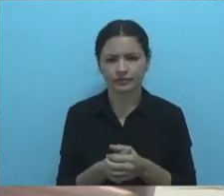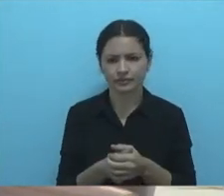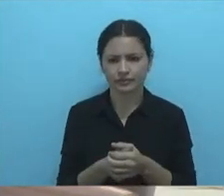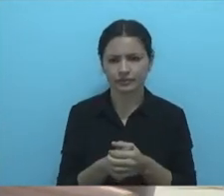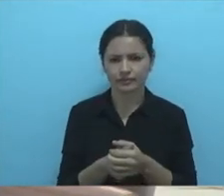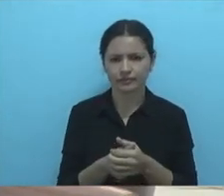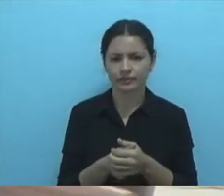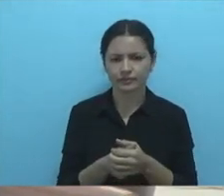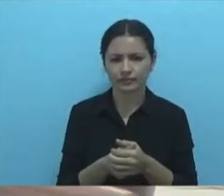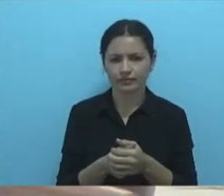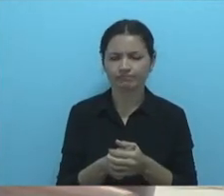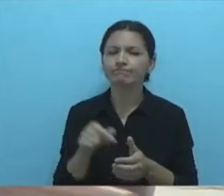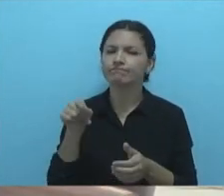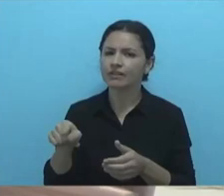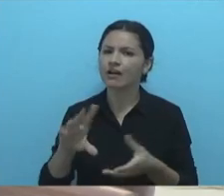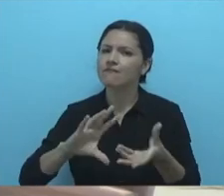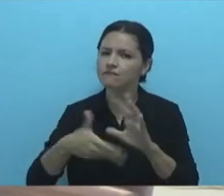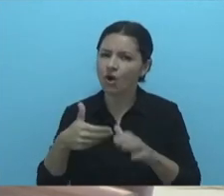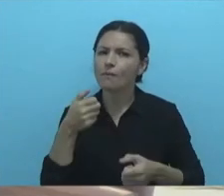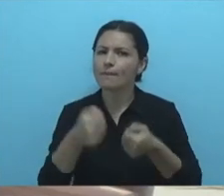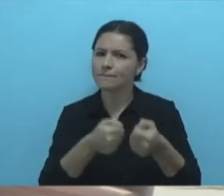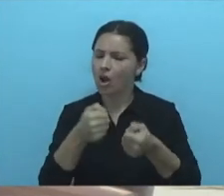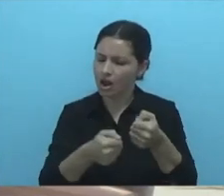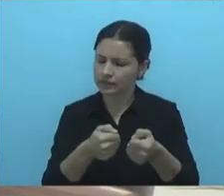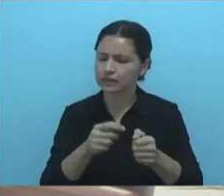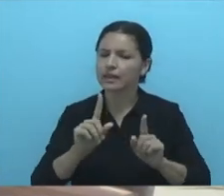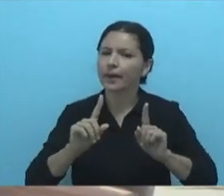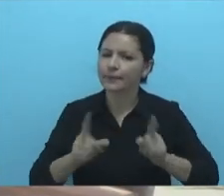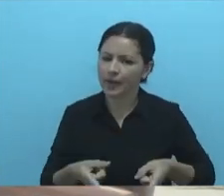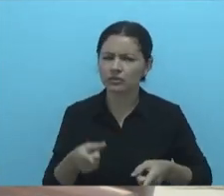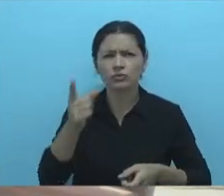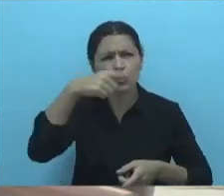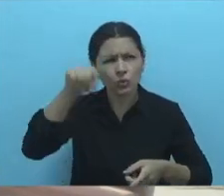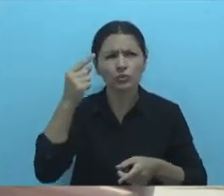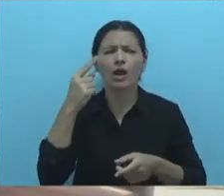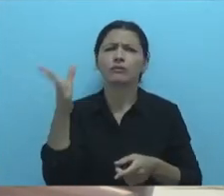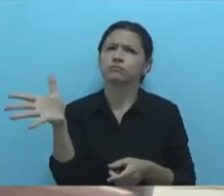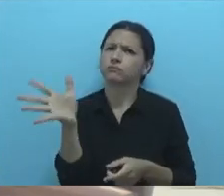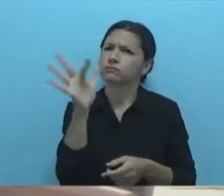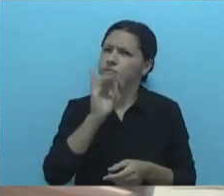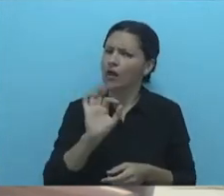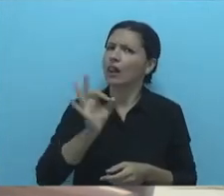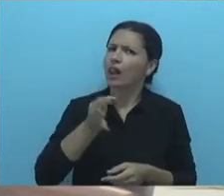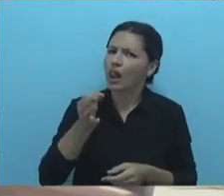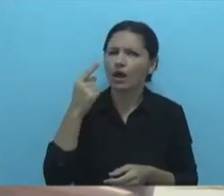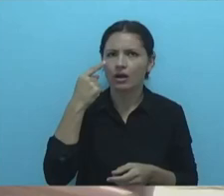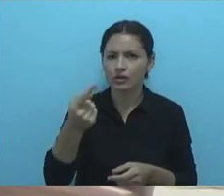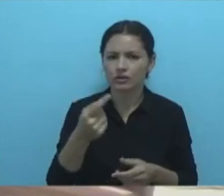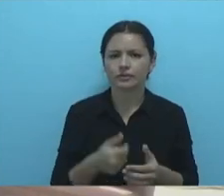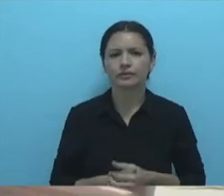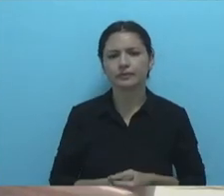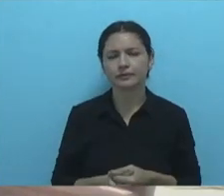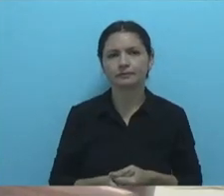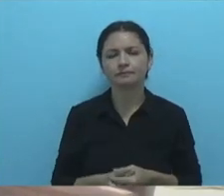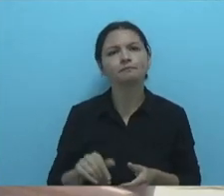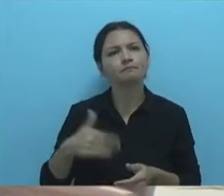de este colectivo eso también es violencia y eso es lo que todos ustedes todos los días afrontan y salen a la calle para luchar por eso así que